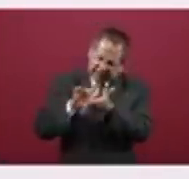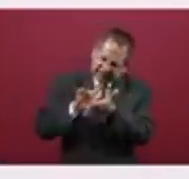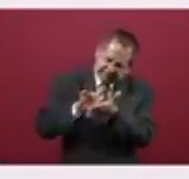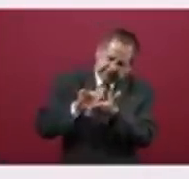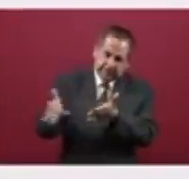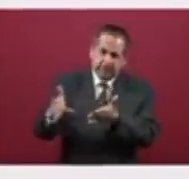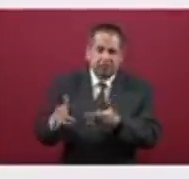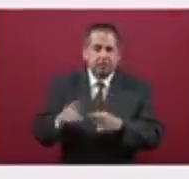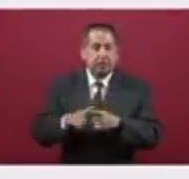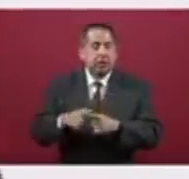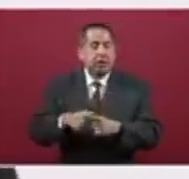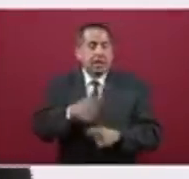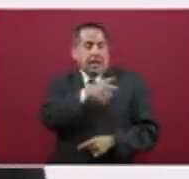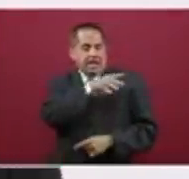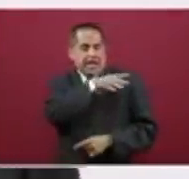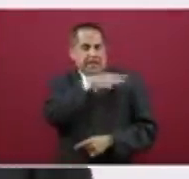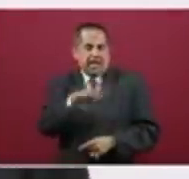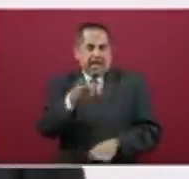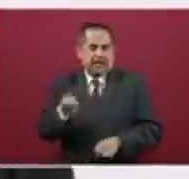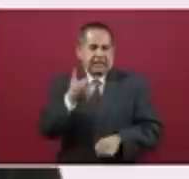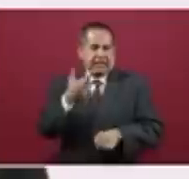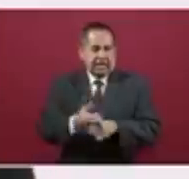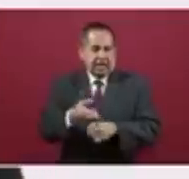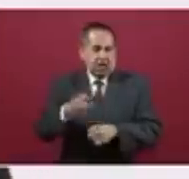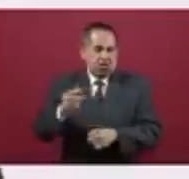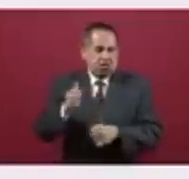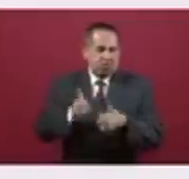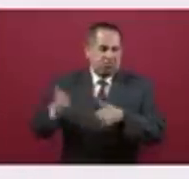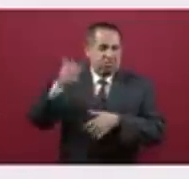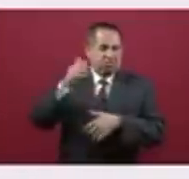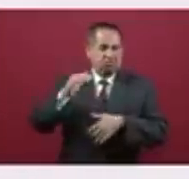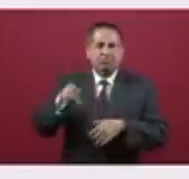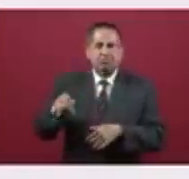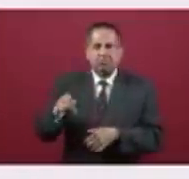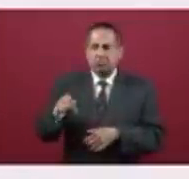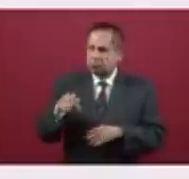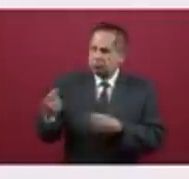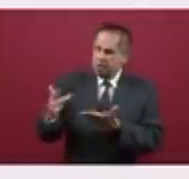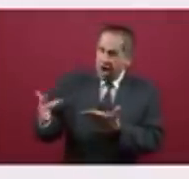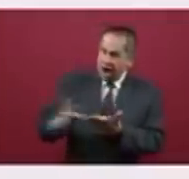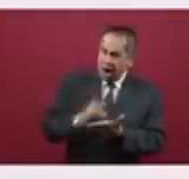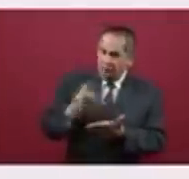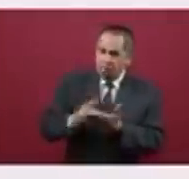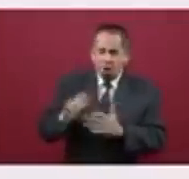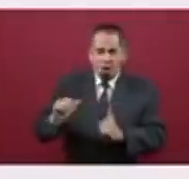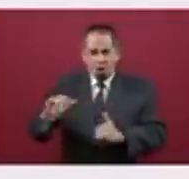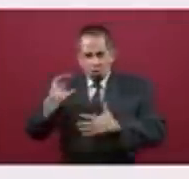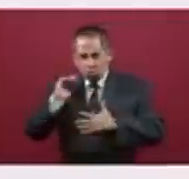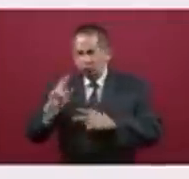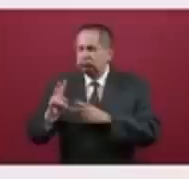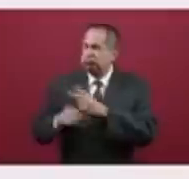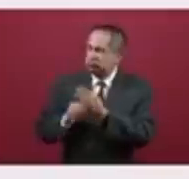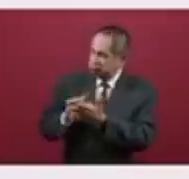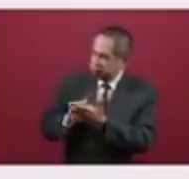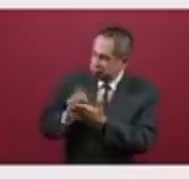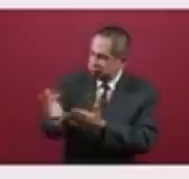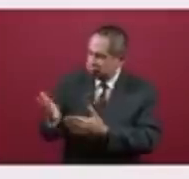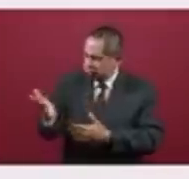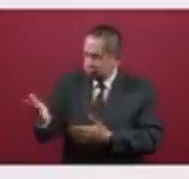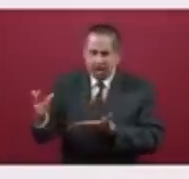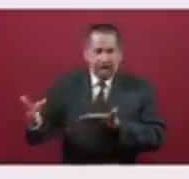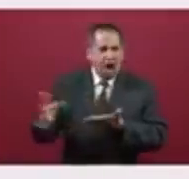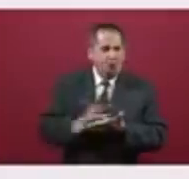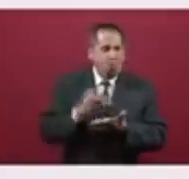al general secretario al almirante por su apoyo comprometido su apoyo